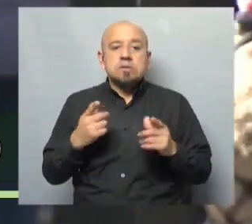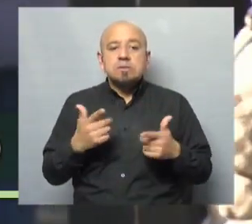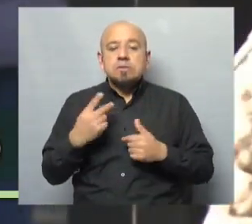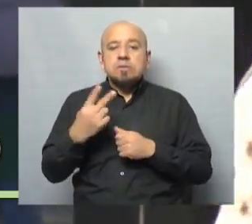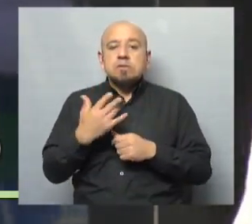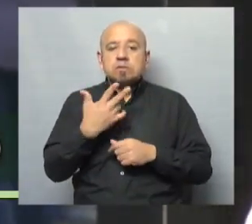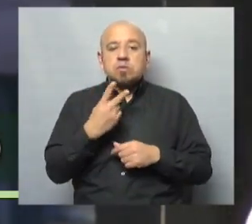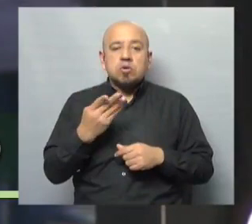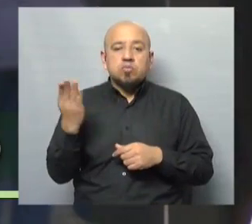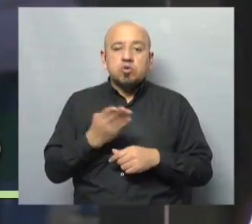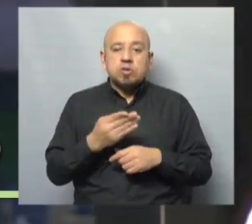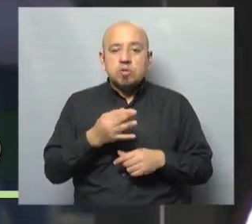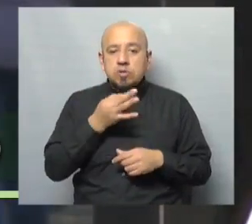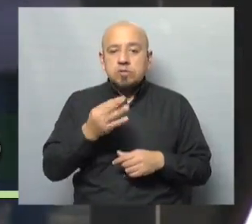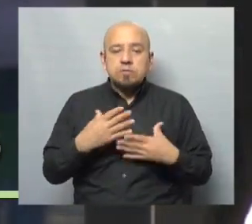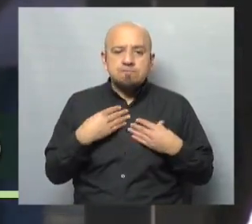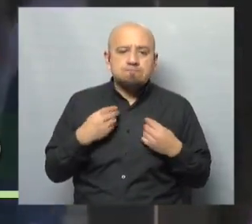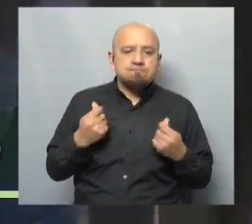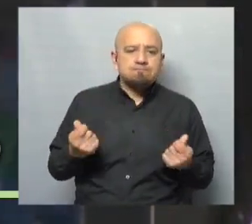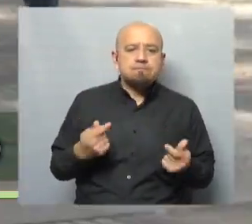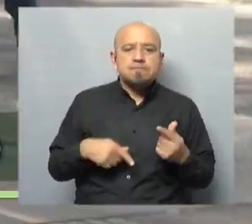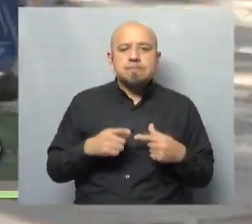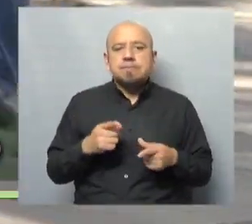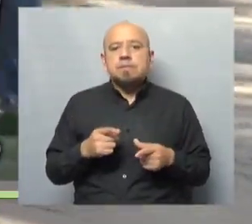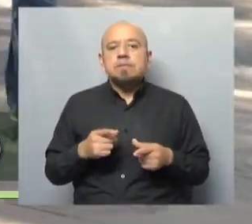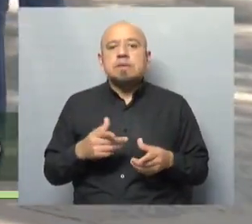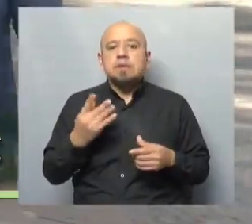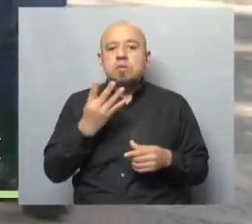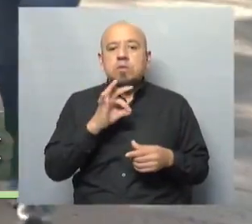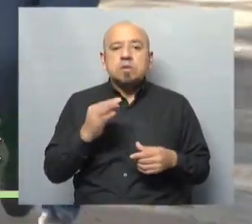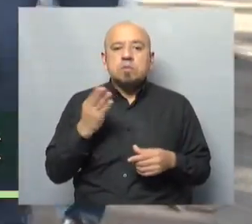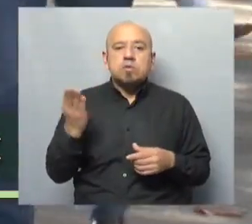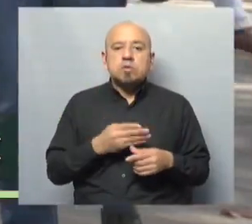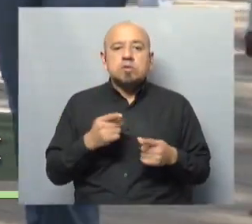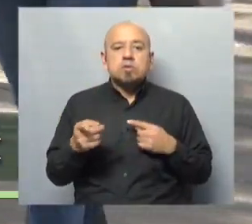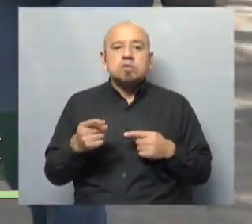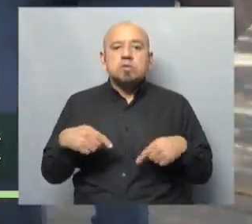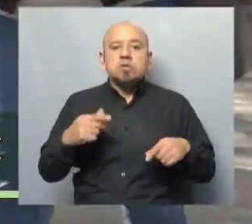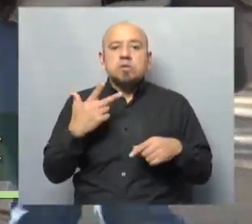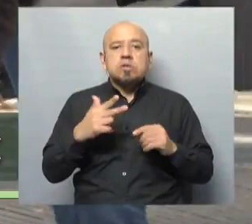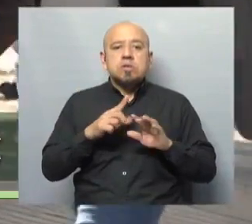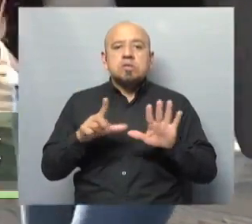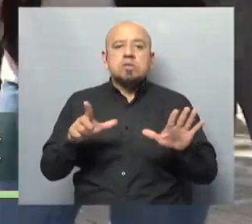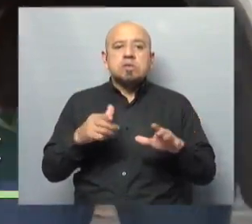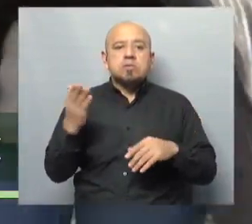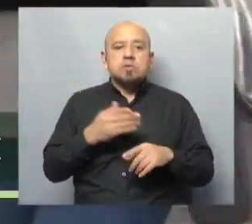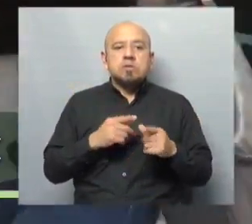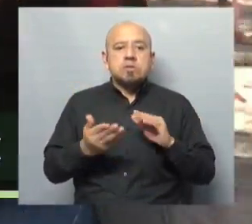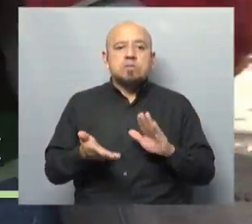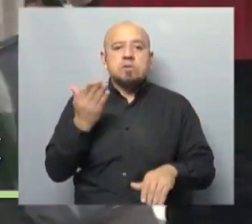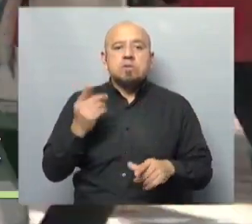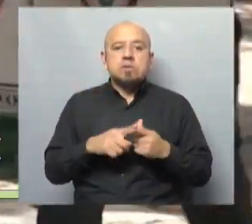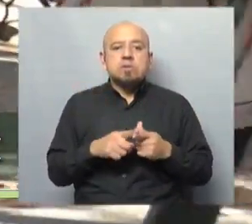52% manifiesta sentirse muy inseguro o inseguro frente a 40% en sectores medios y 37% sectores altos